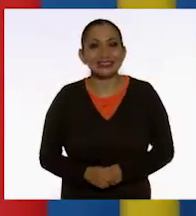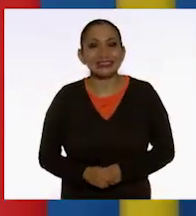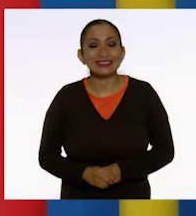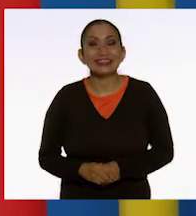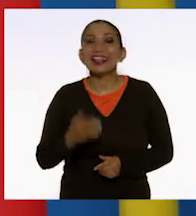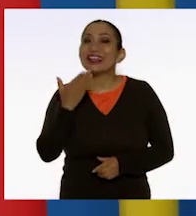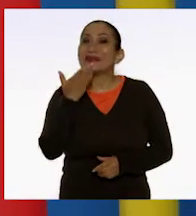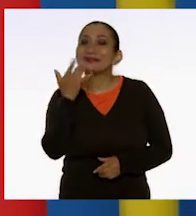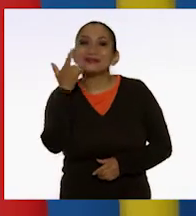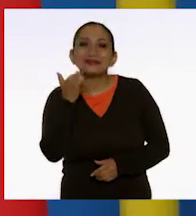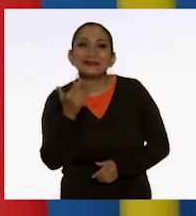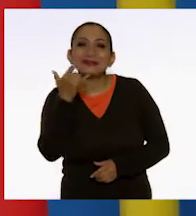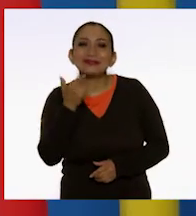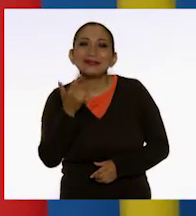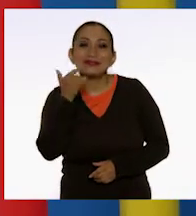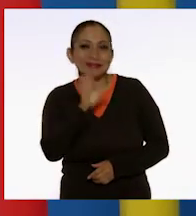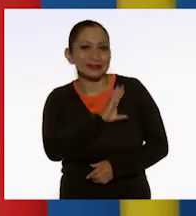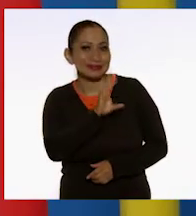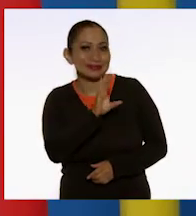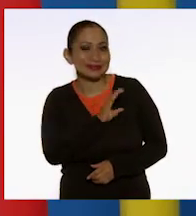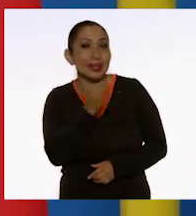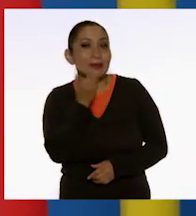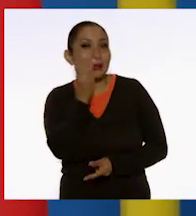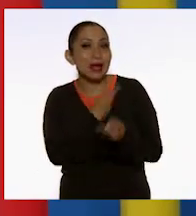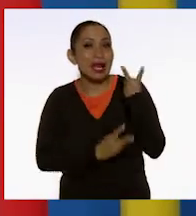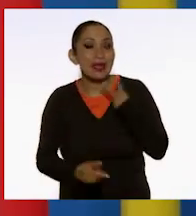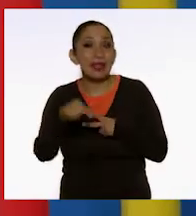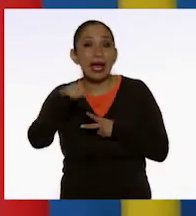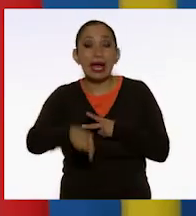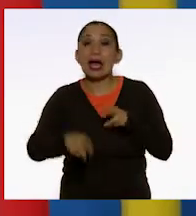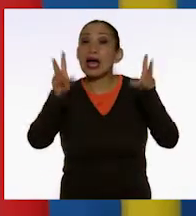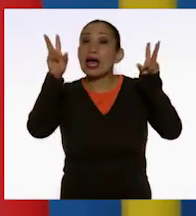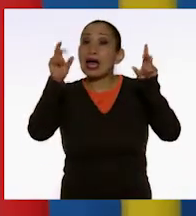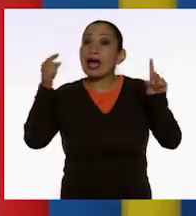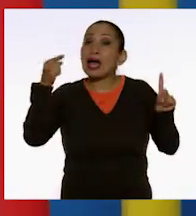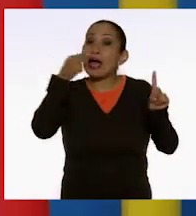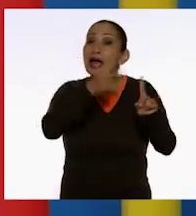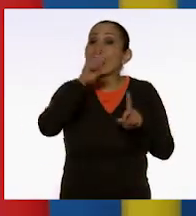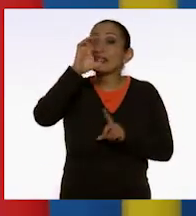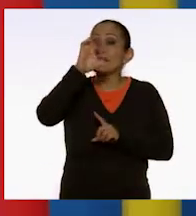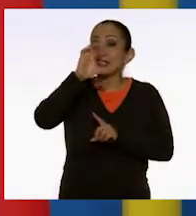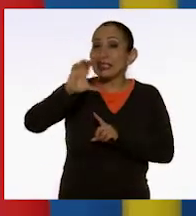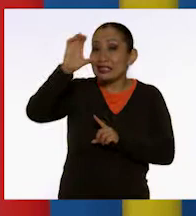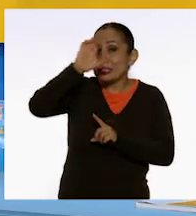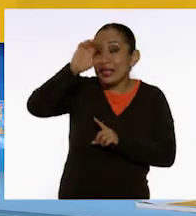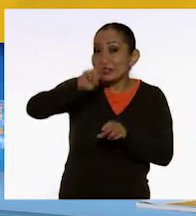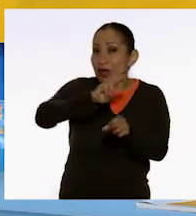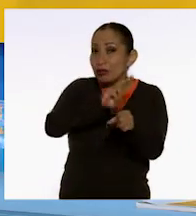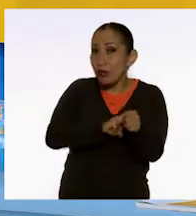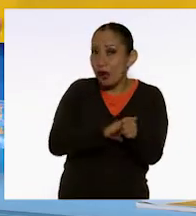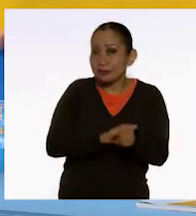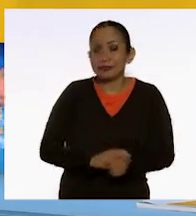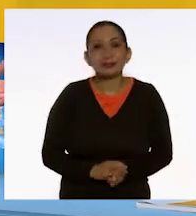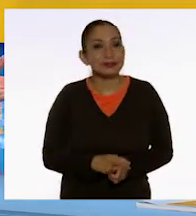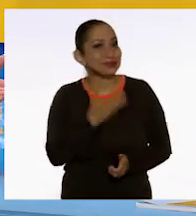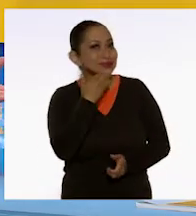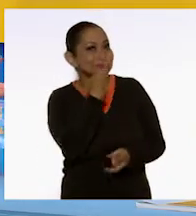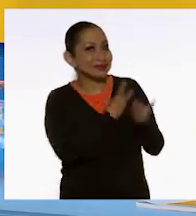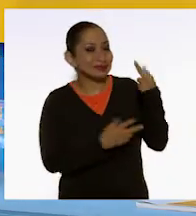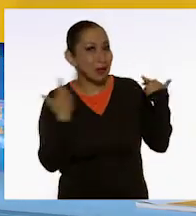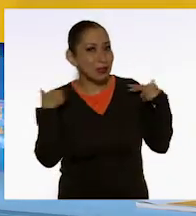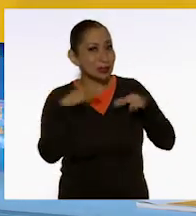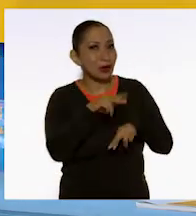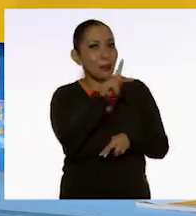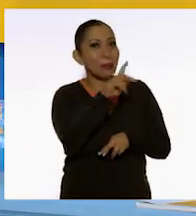damos la más cordial y afectuosa bienvenida a la asignatura de Ciencias Naturales. Claro que sí, bienvenido maestro